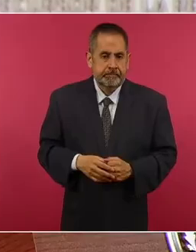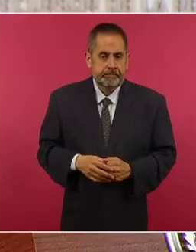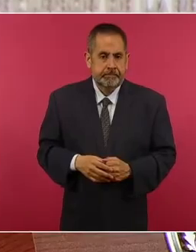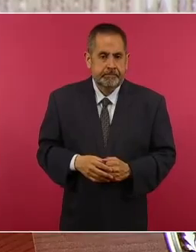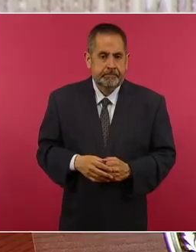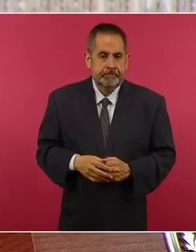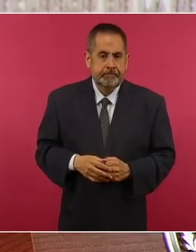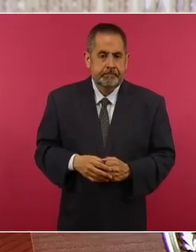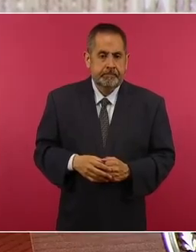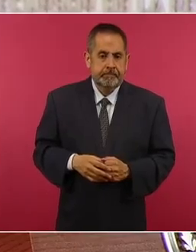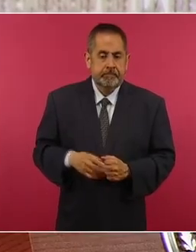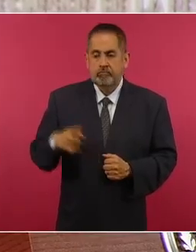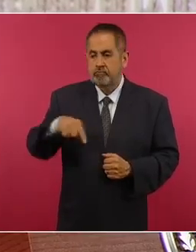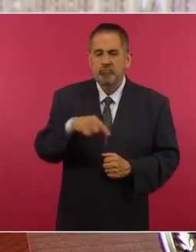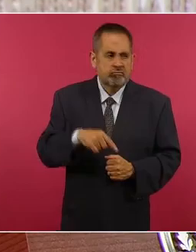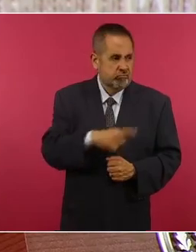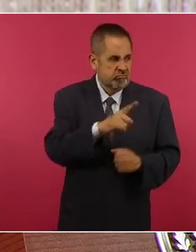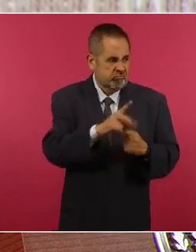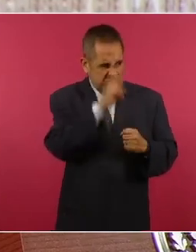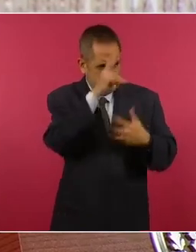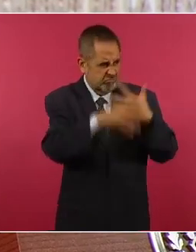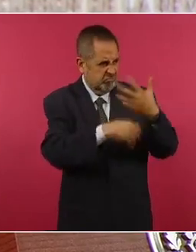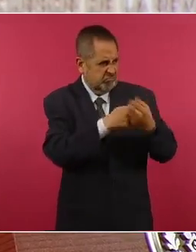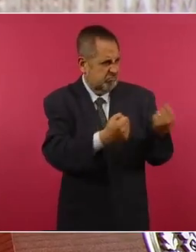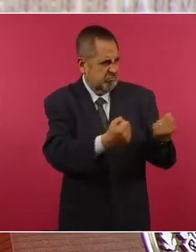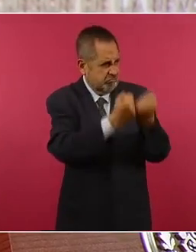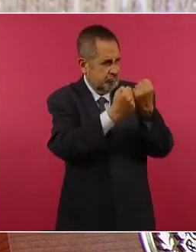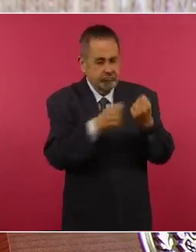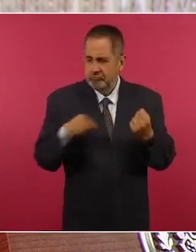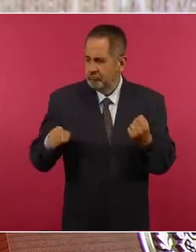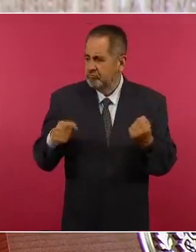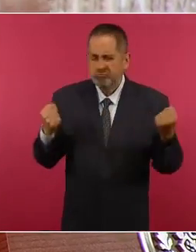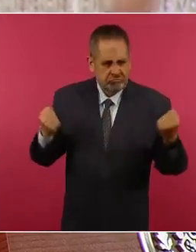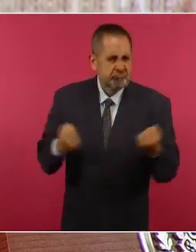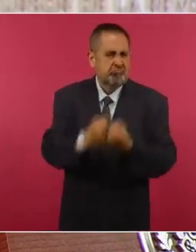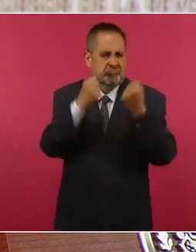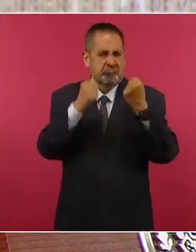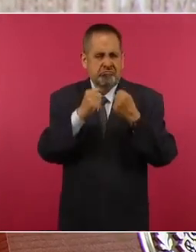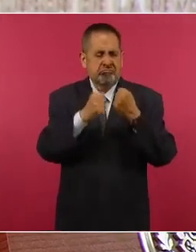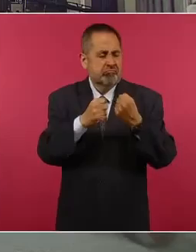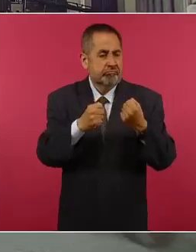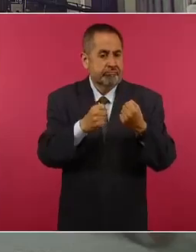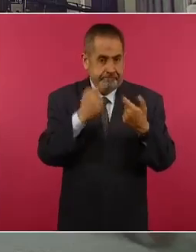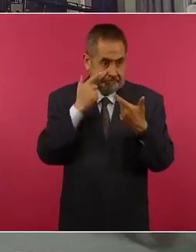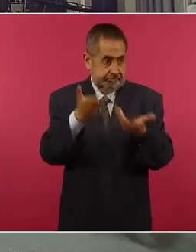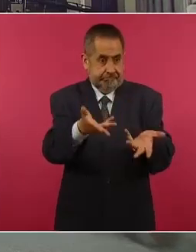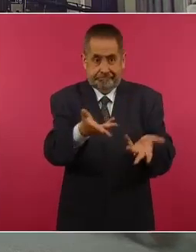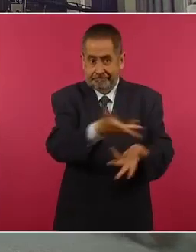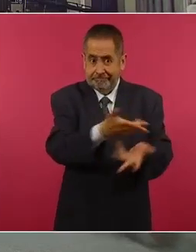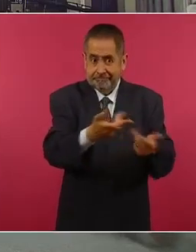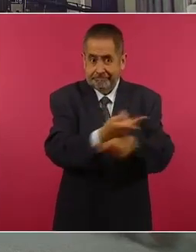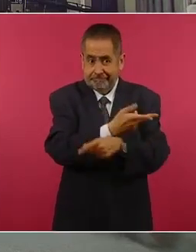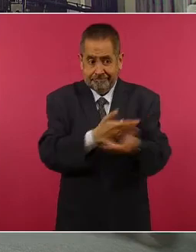que había que enfrentar la violencia con la violencia. ¿En qué situación están?